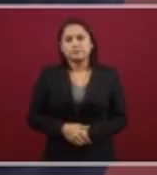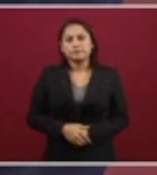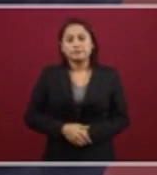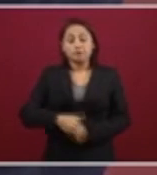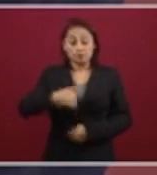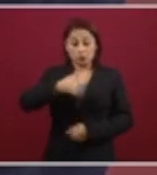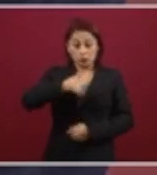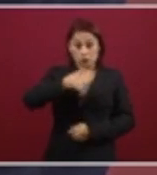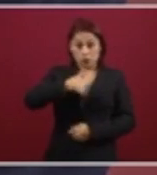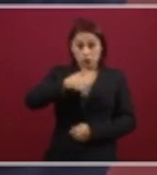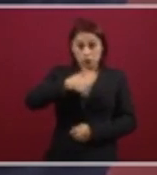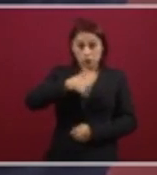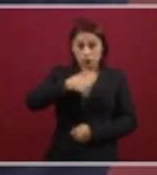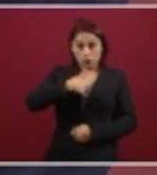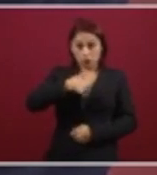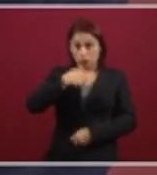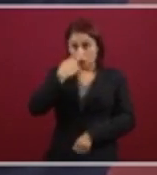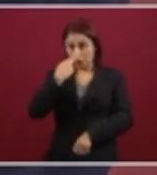Ejecutivo.